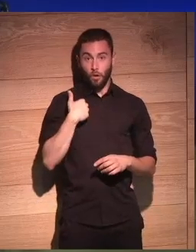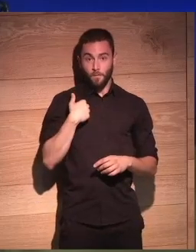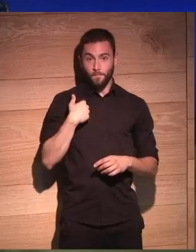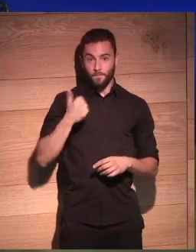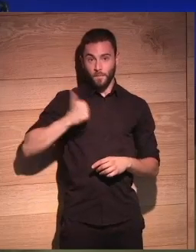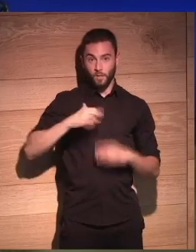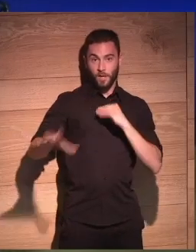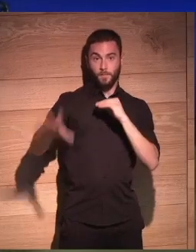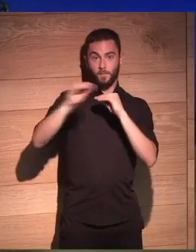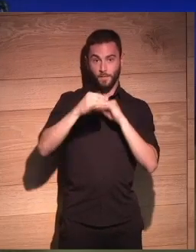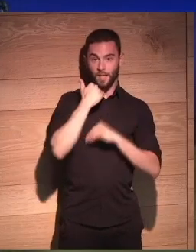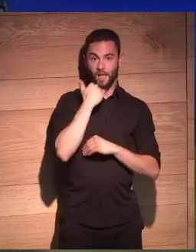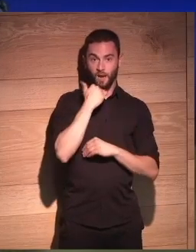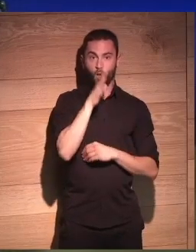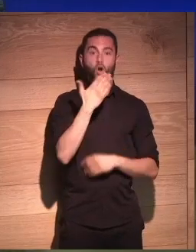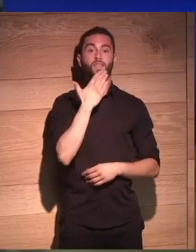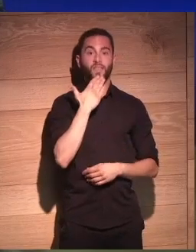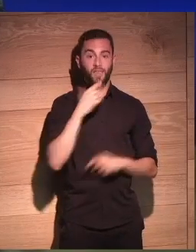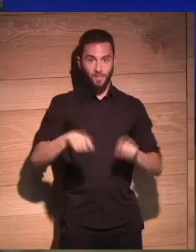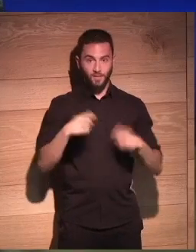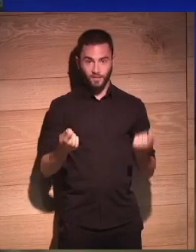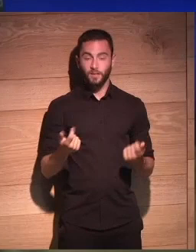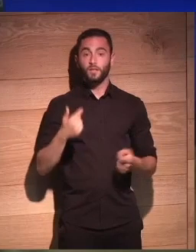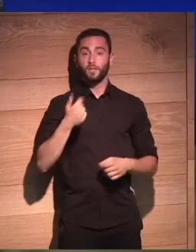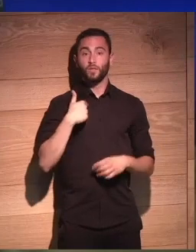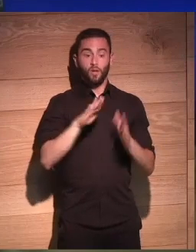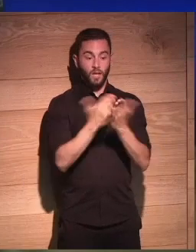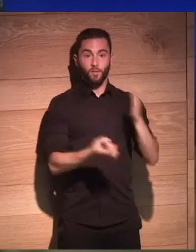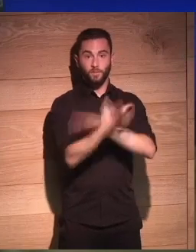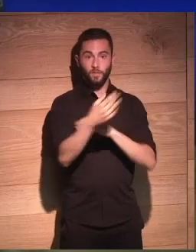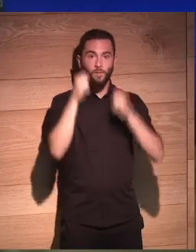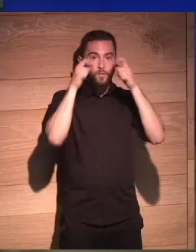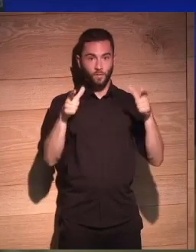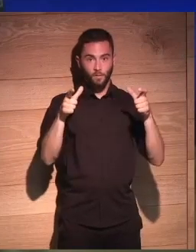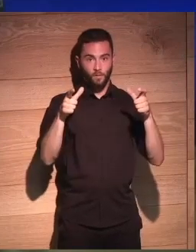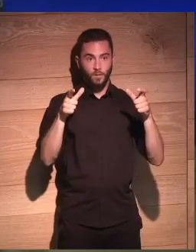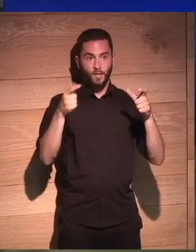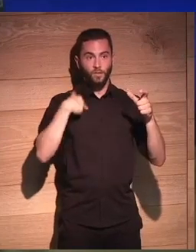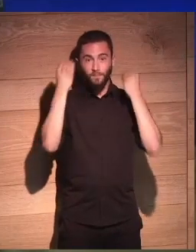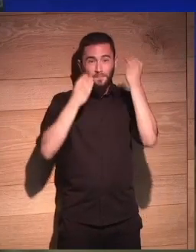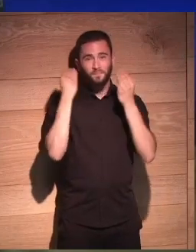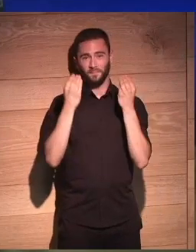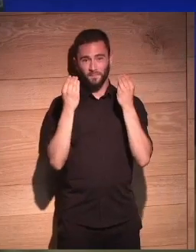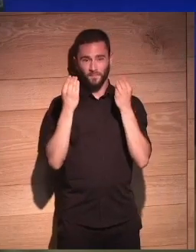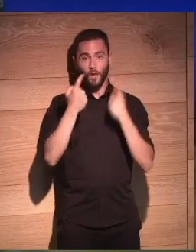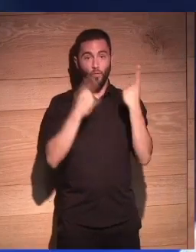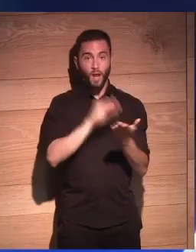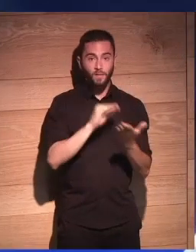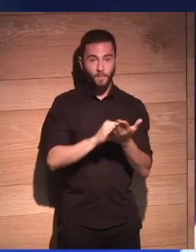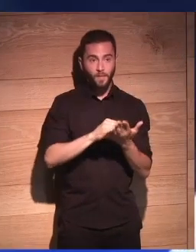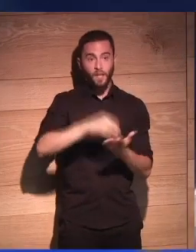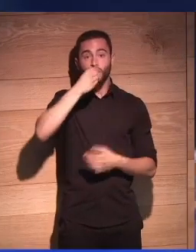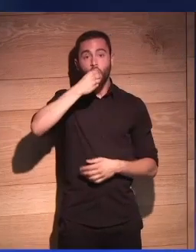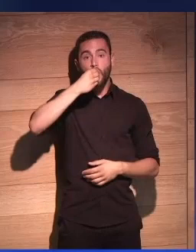de la edad cronológica. Yo, ahora que ha salido el libro, me doy cuenta de que yo pienso que a veces ojalá